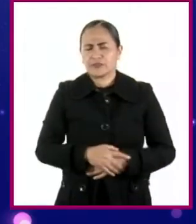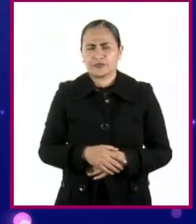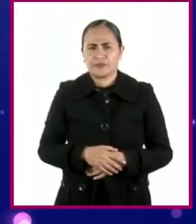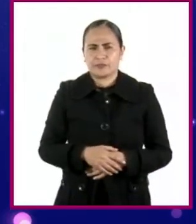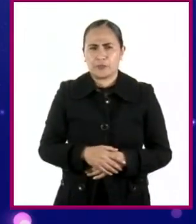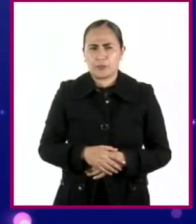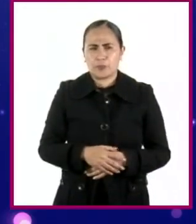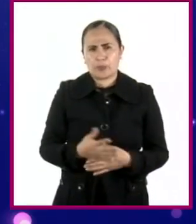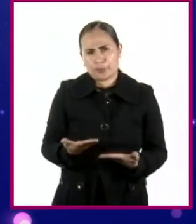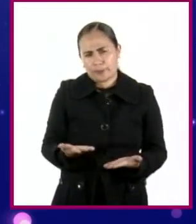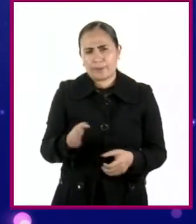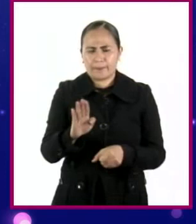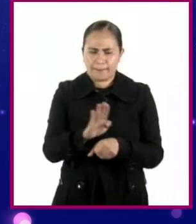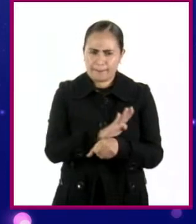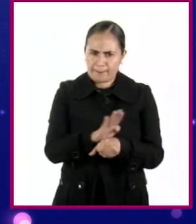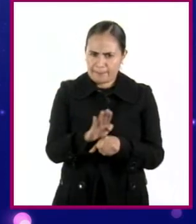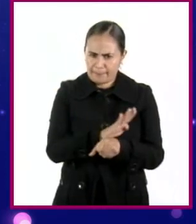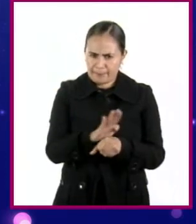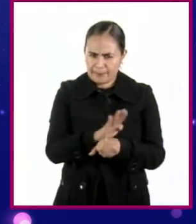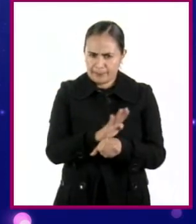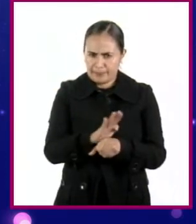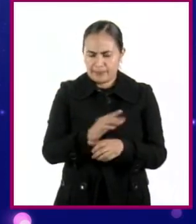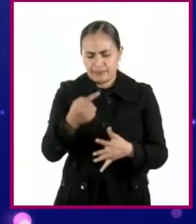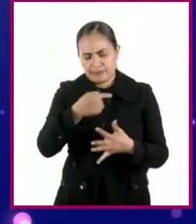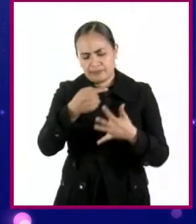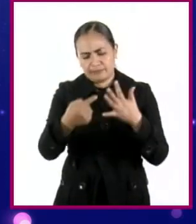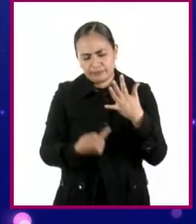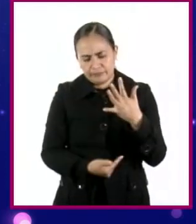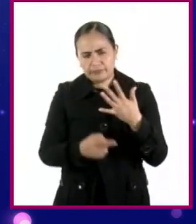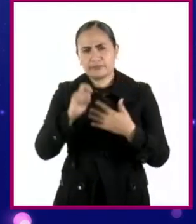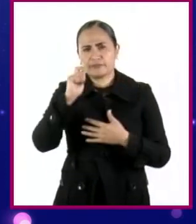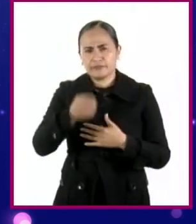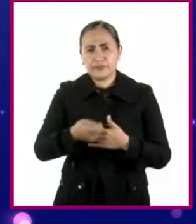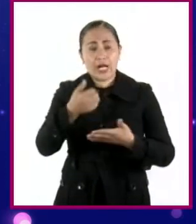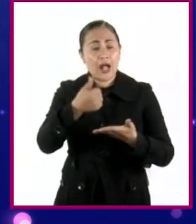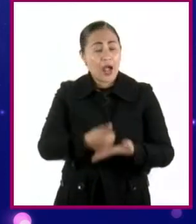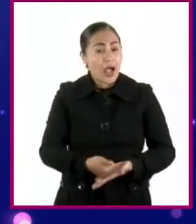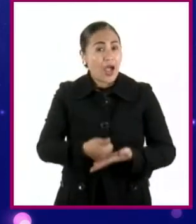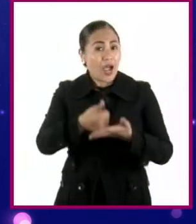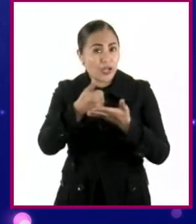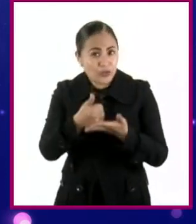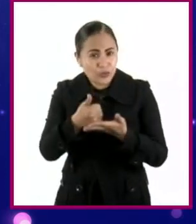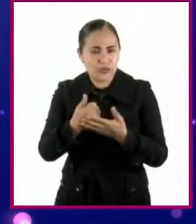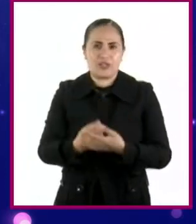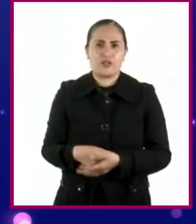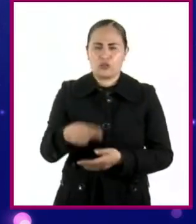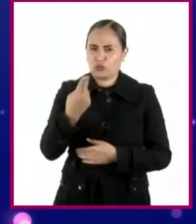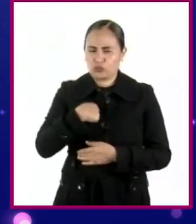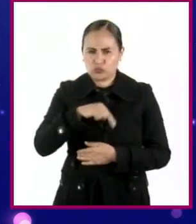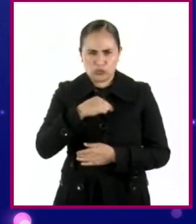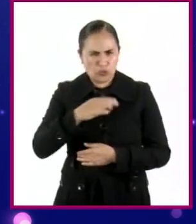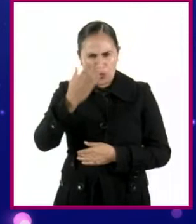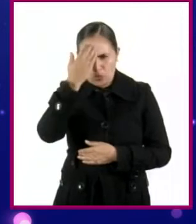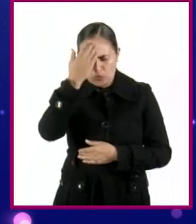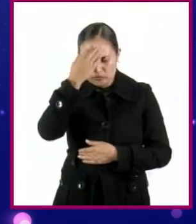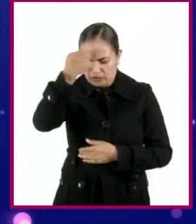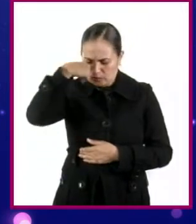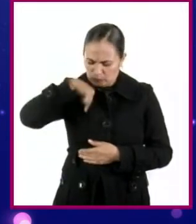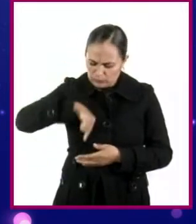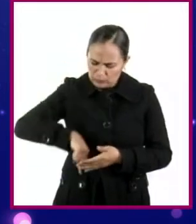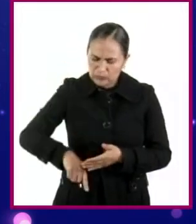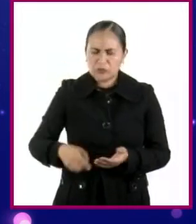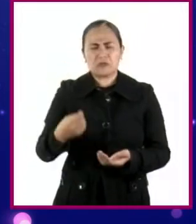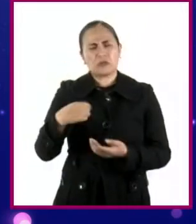beneficios que nos presenta esta técnica es que nos ayuda a conocernos mucho más. La